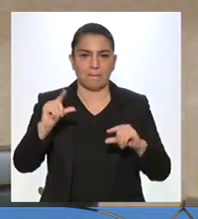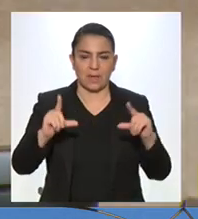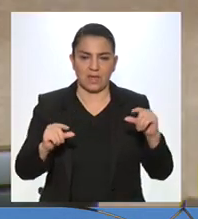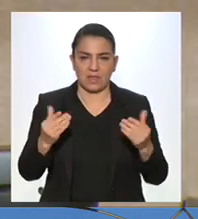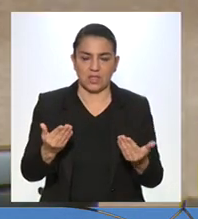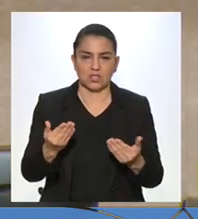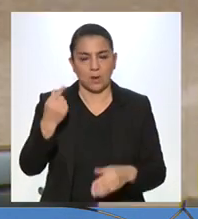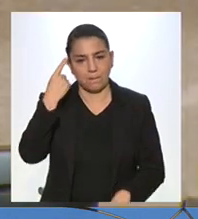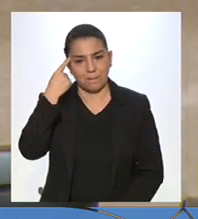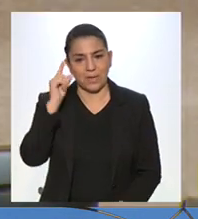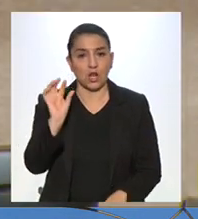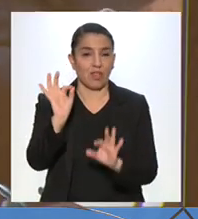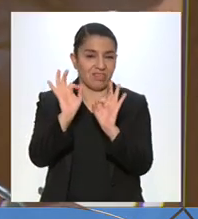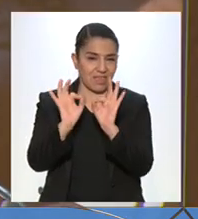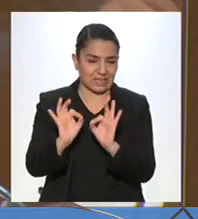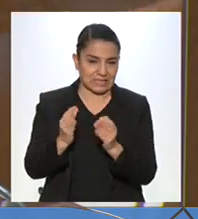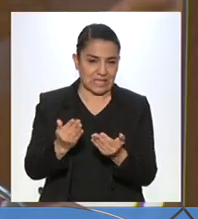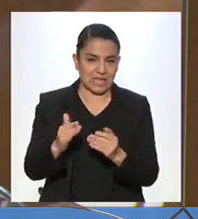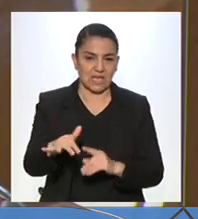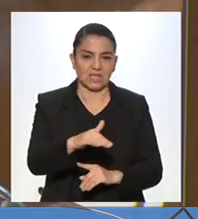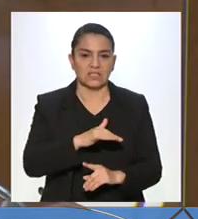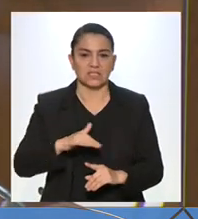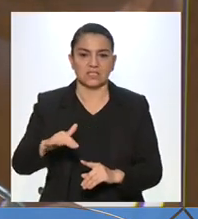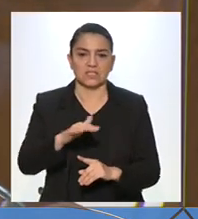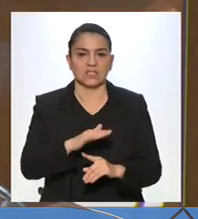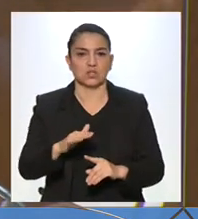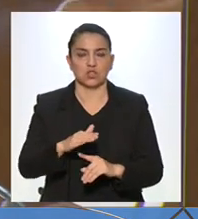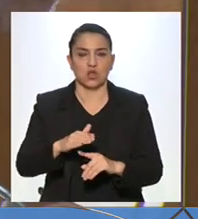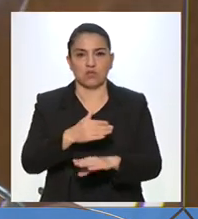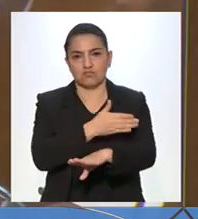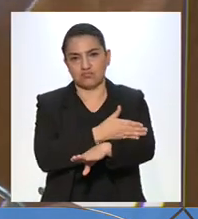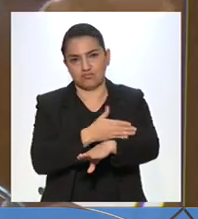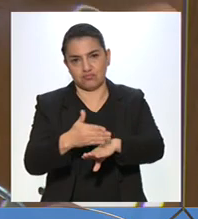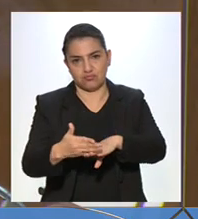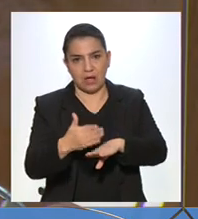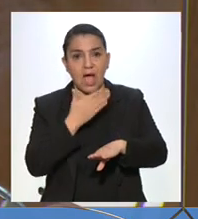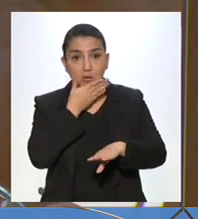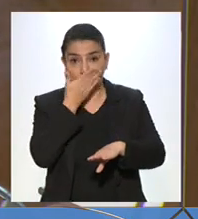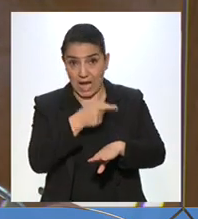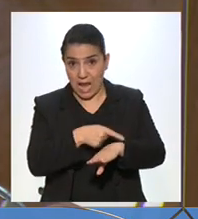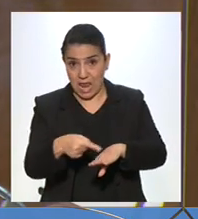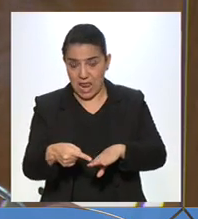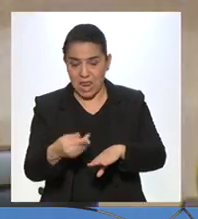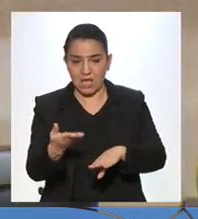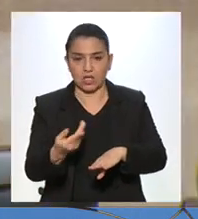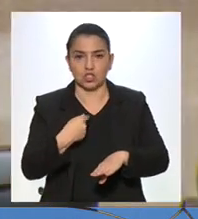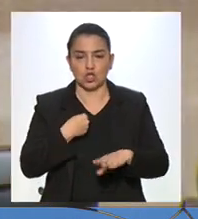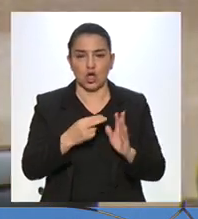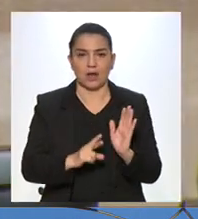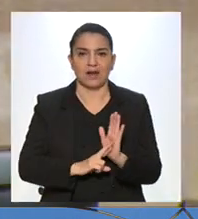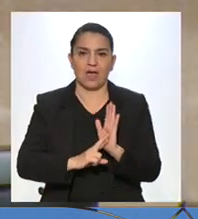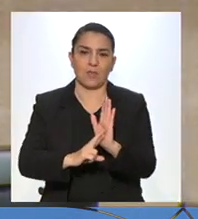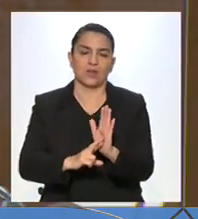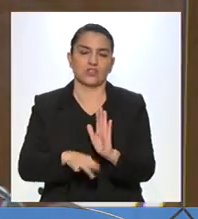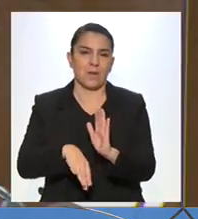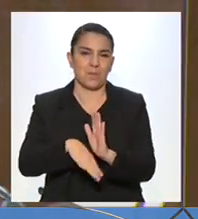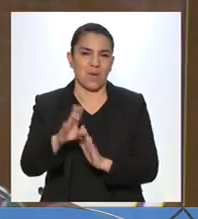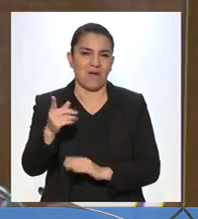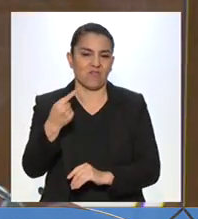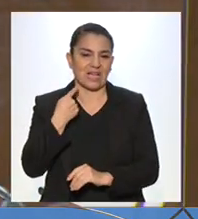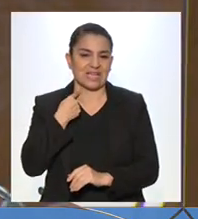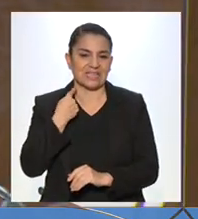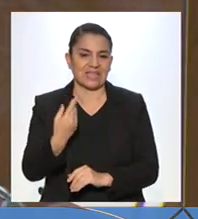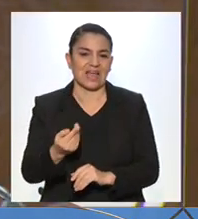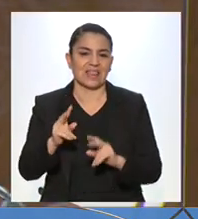me quedo con un detalle. La situación de la macro zona austral, de la cual yo soy representante, de las más afectadas